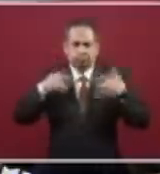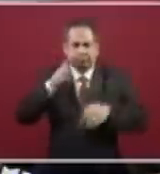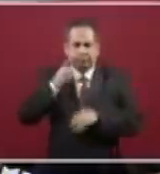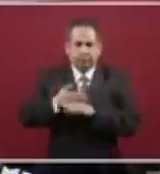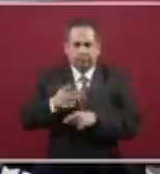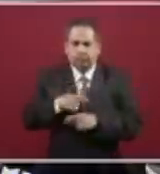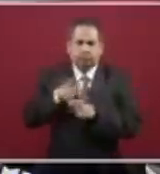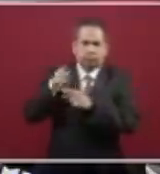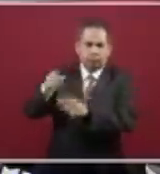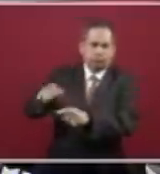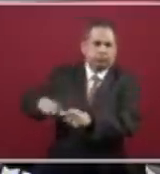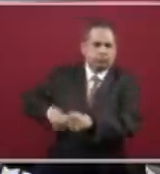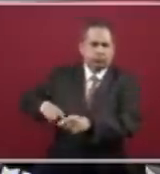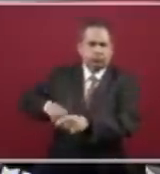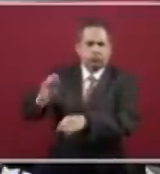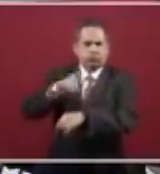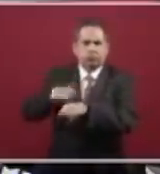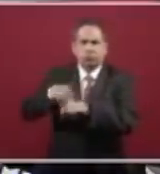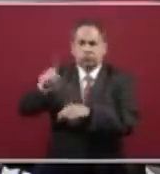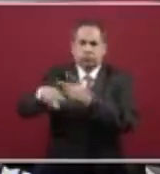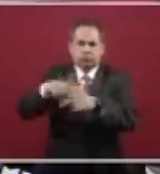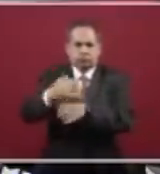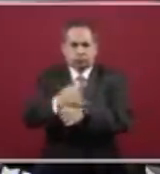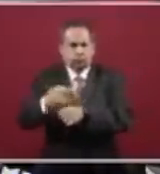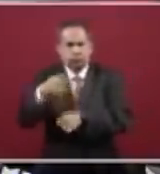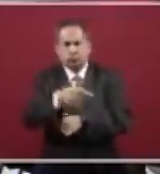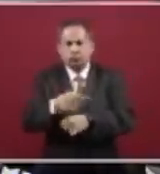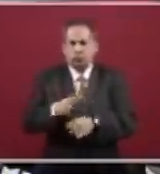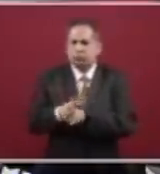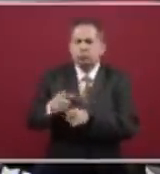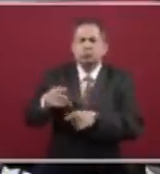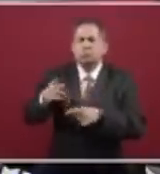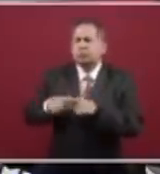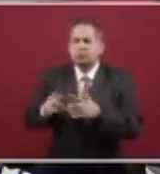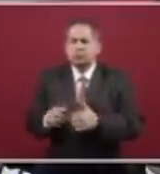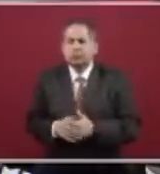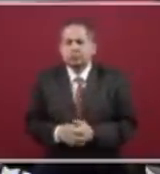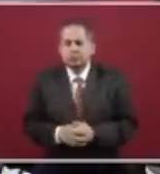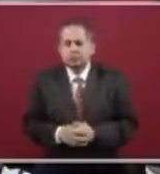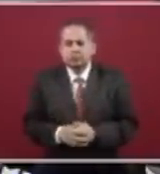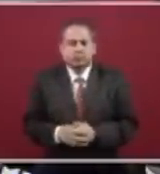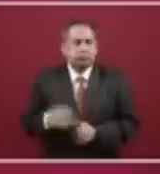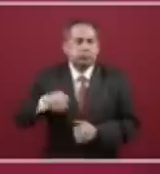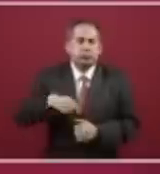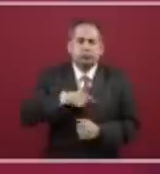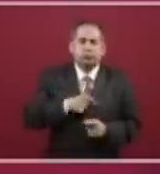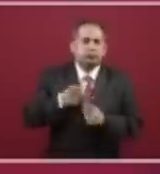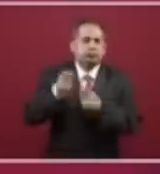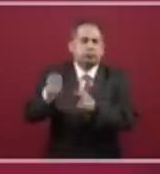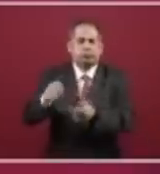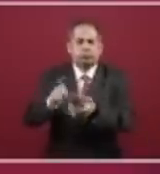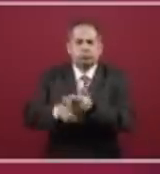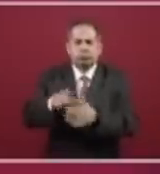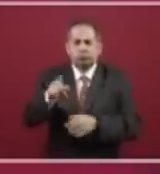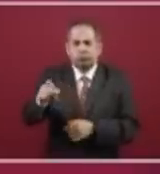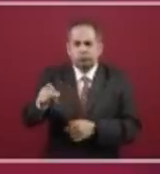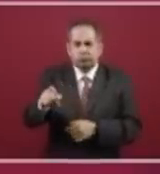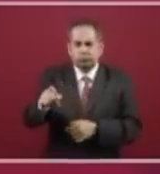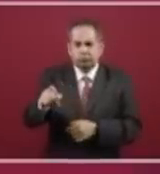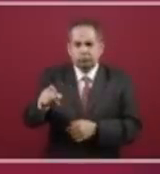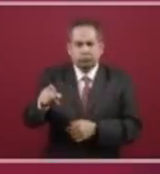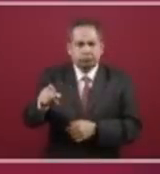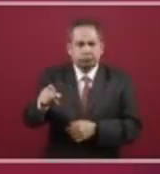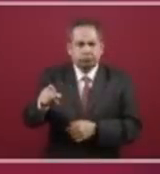instancias en el gobierno que logran cuando anuncias instancia nosotros damos vista a